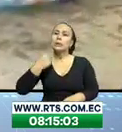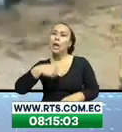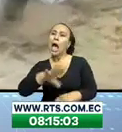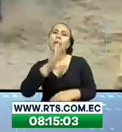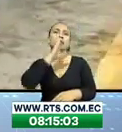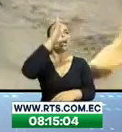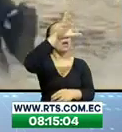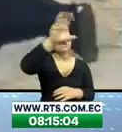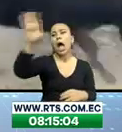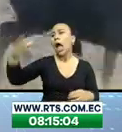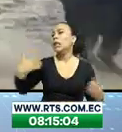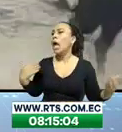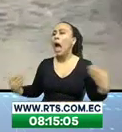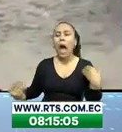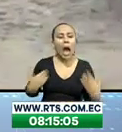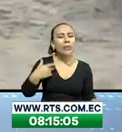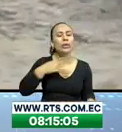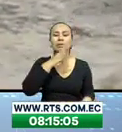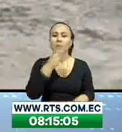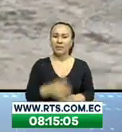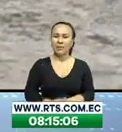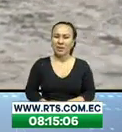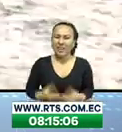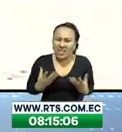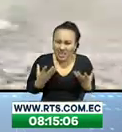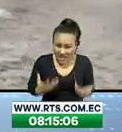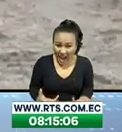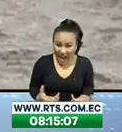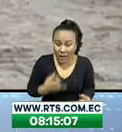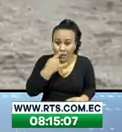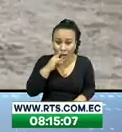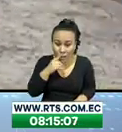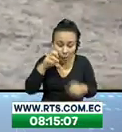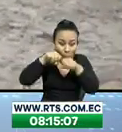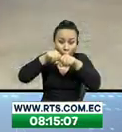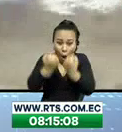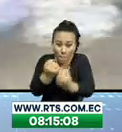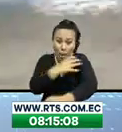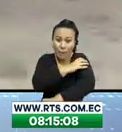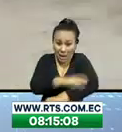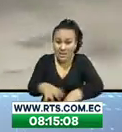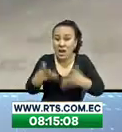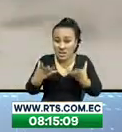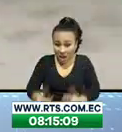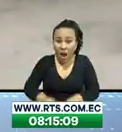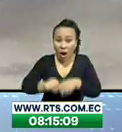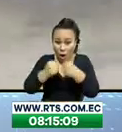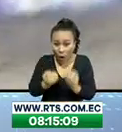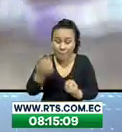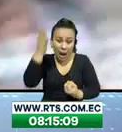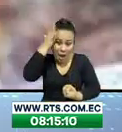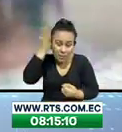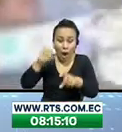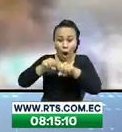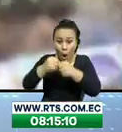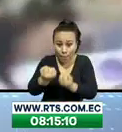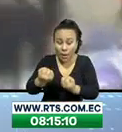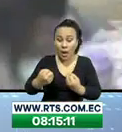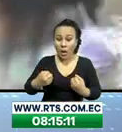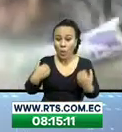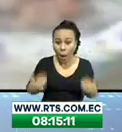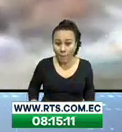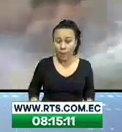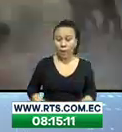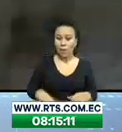nada a ese niño. No le pasó nada. Tenía que haberle roto la cabeza, un brazo, una pierna, medio matarlo. Entonces ahí era de preocuparse. ¿Por qué